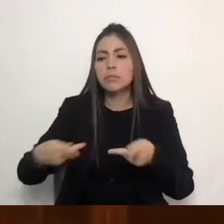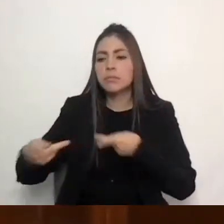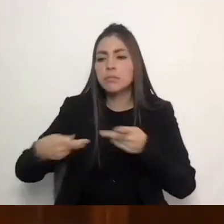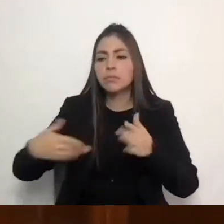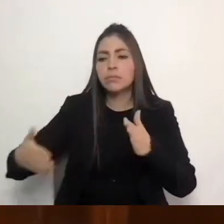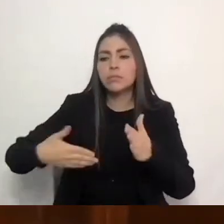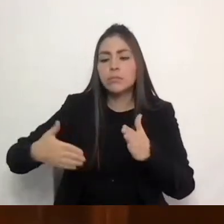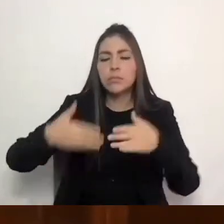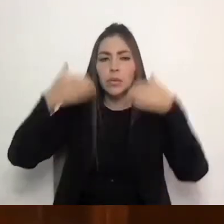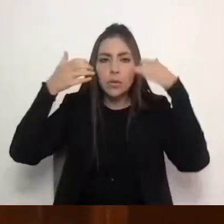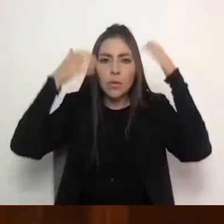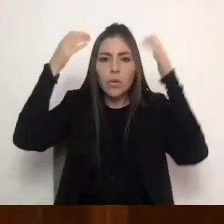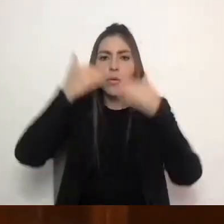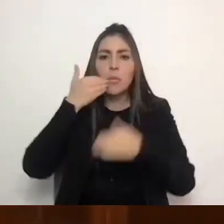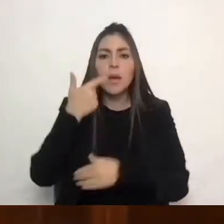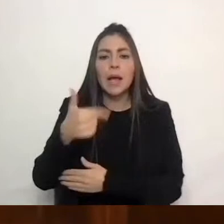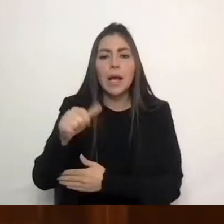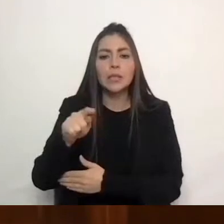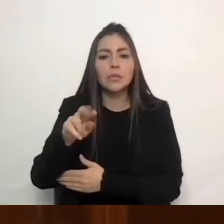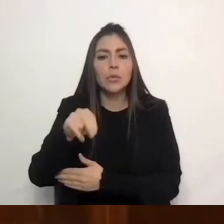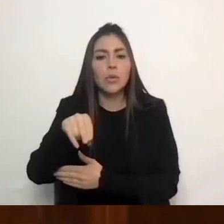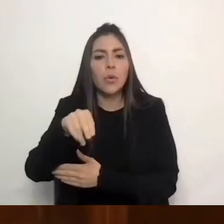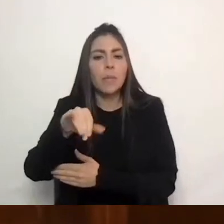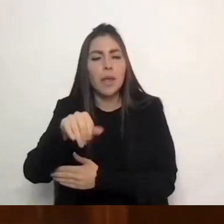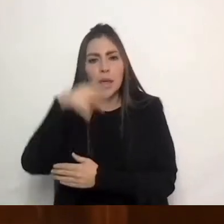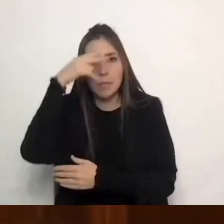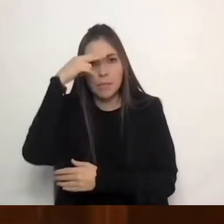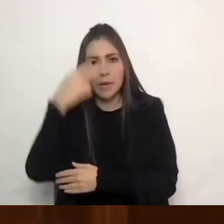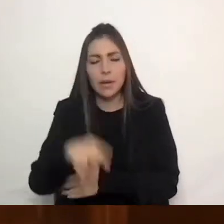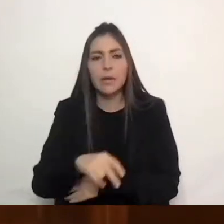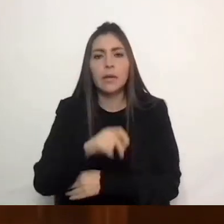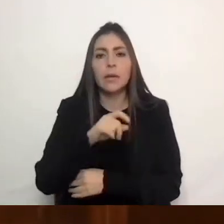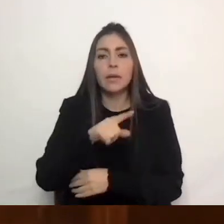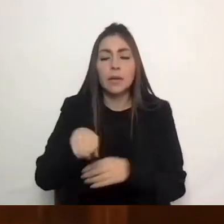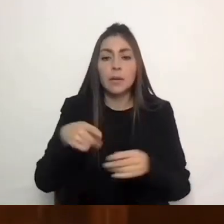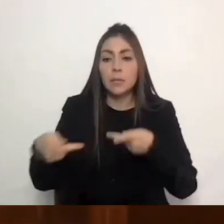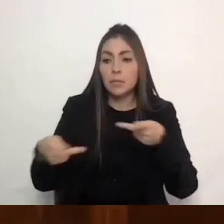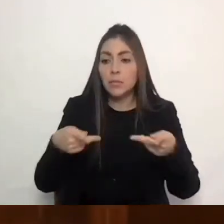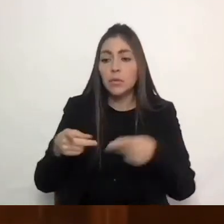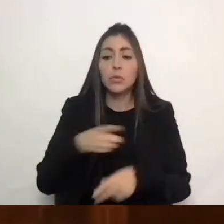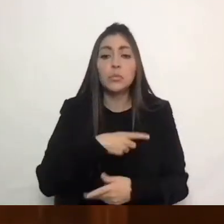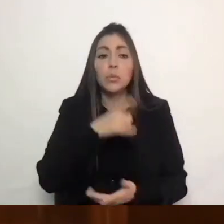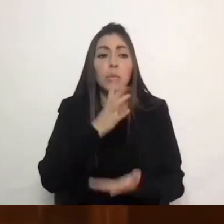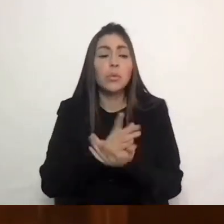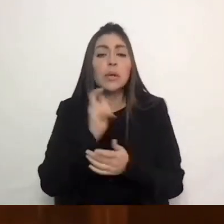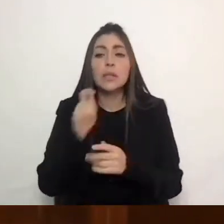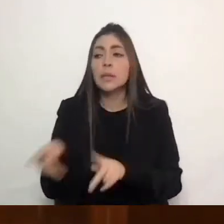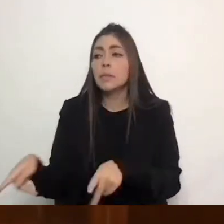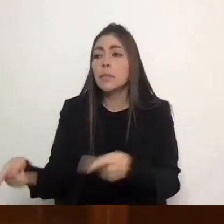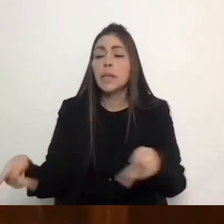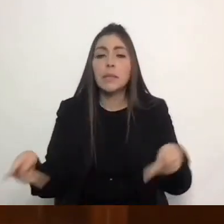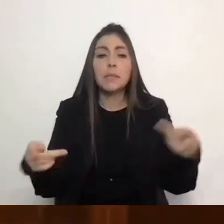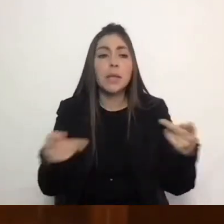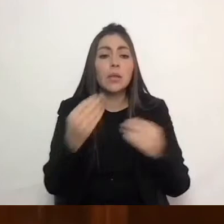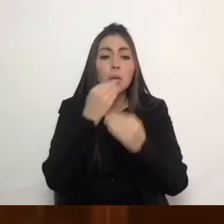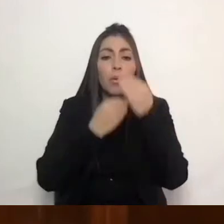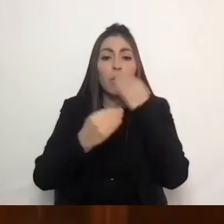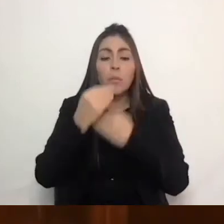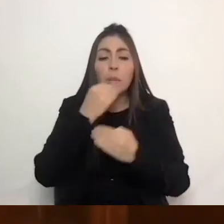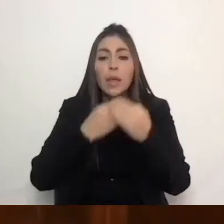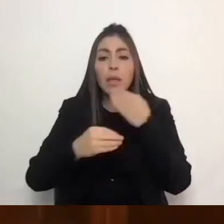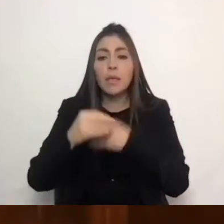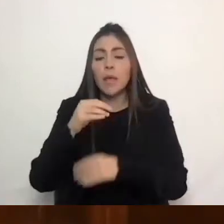gastronomía mexicana. La relación de la provisión no es solo de vender los insumos alimentarios, sino